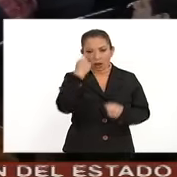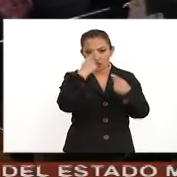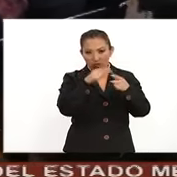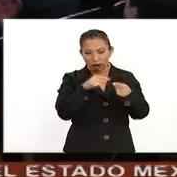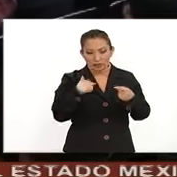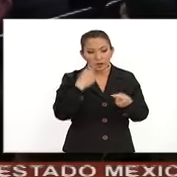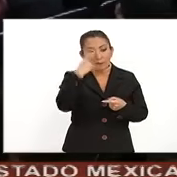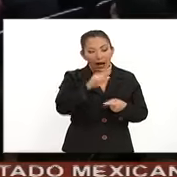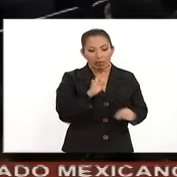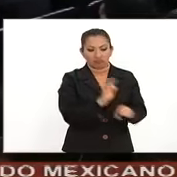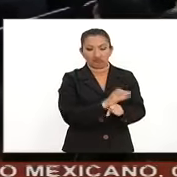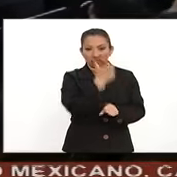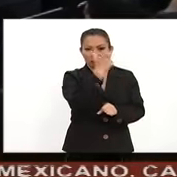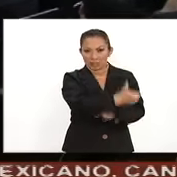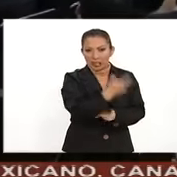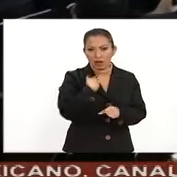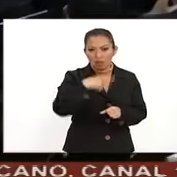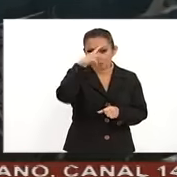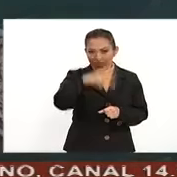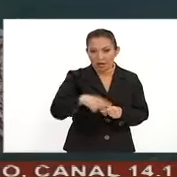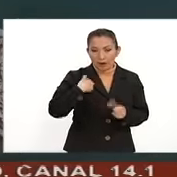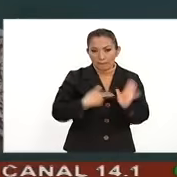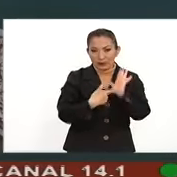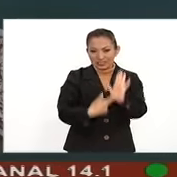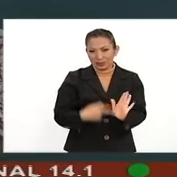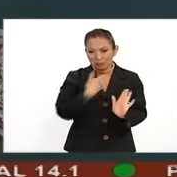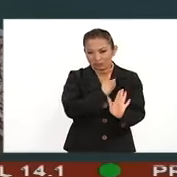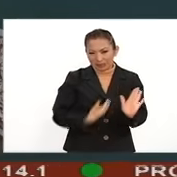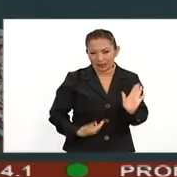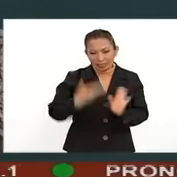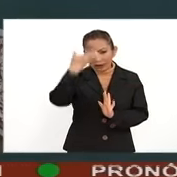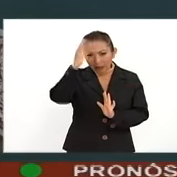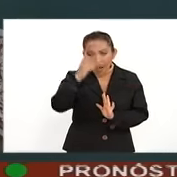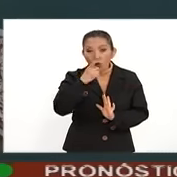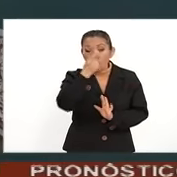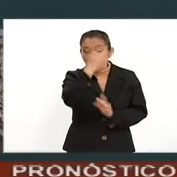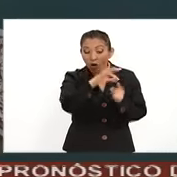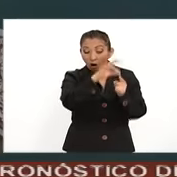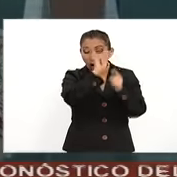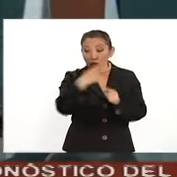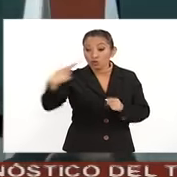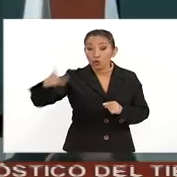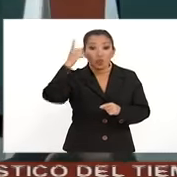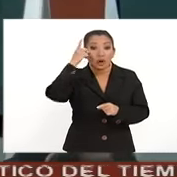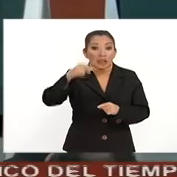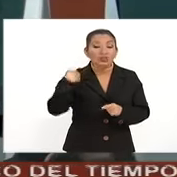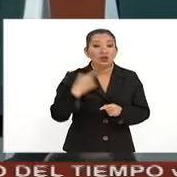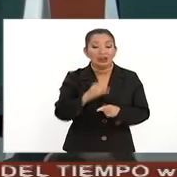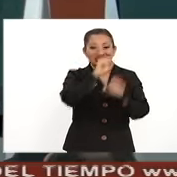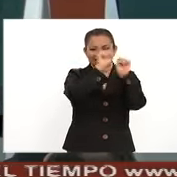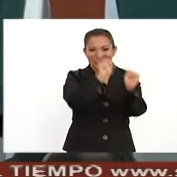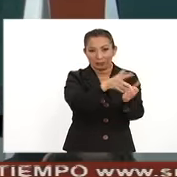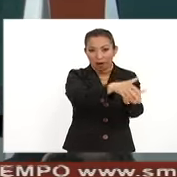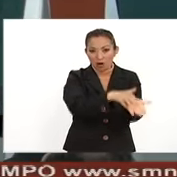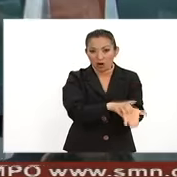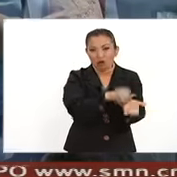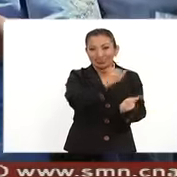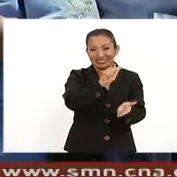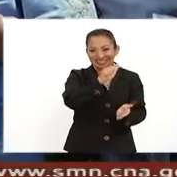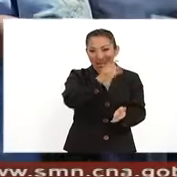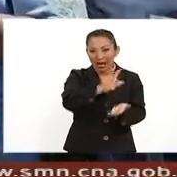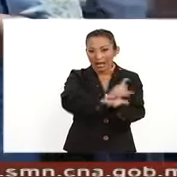sociales para el blindaje de la economía nacional que presentó el presidente Enrique Peña Nieto, destaca devolver a sus dueños las cuentas del sistema de ahorro para el